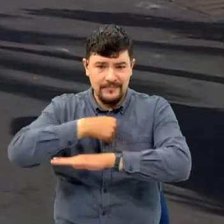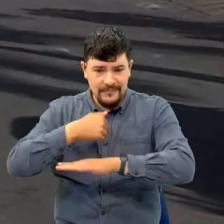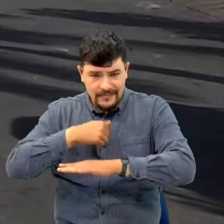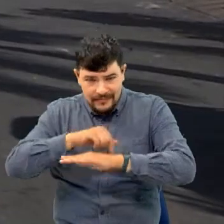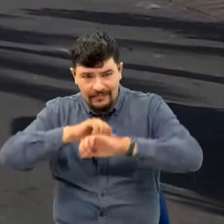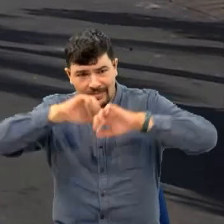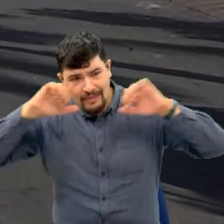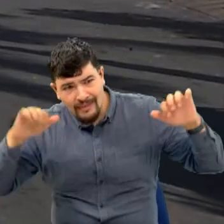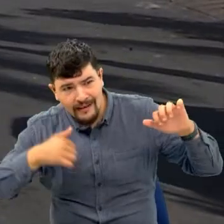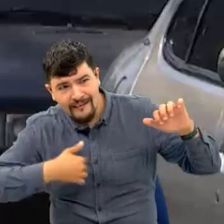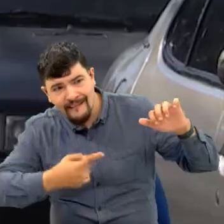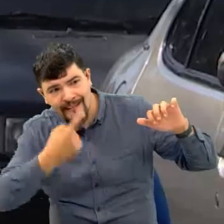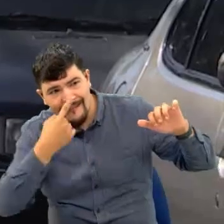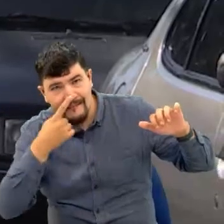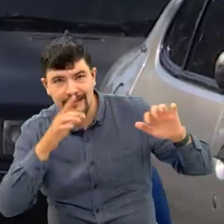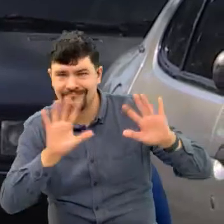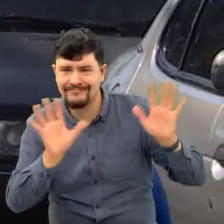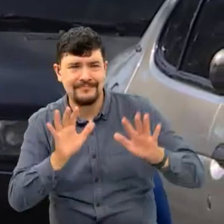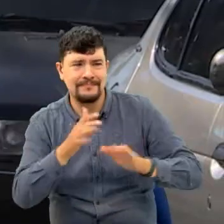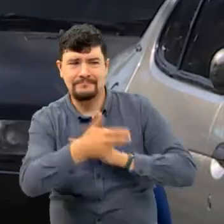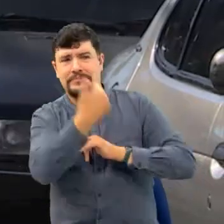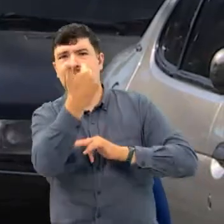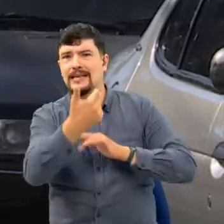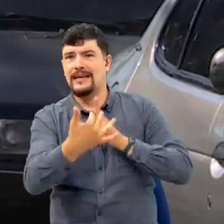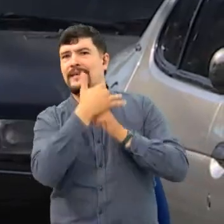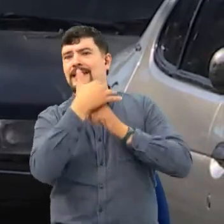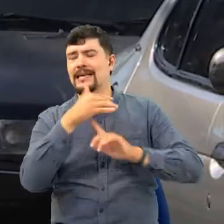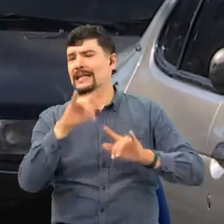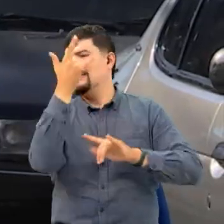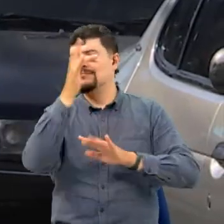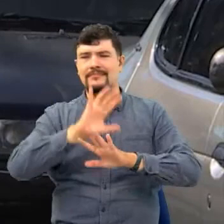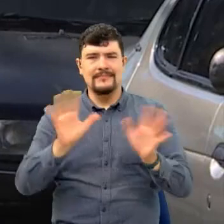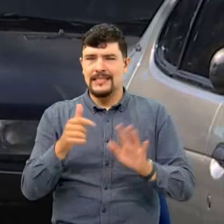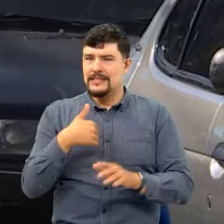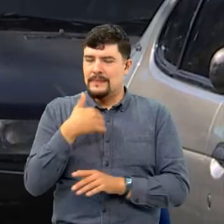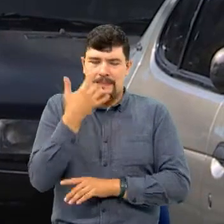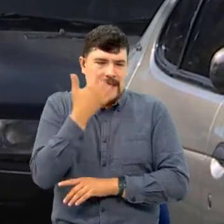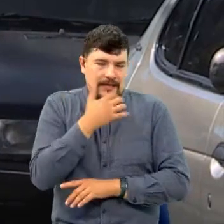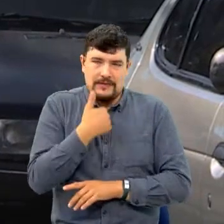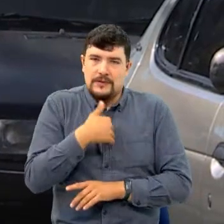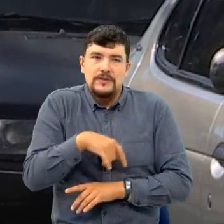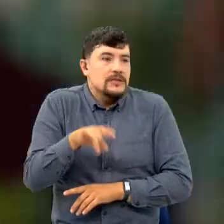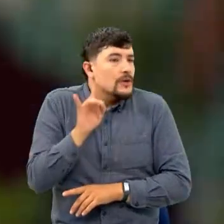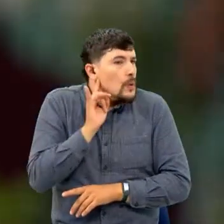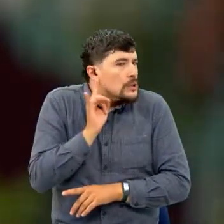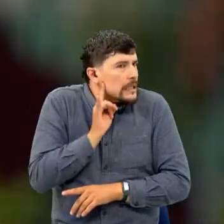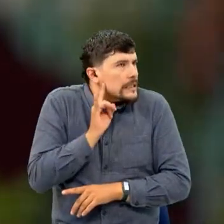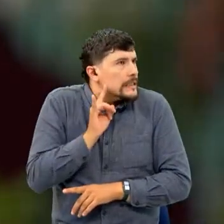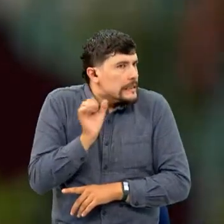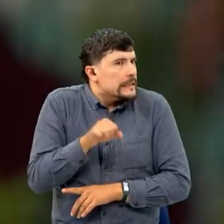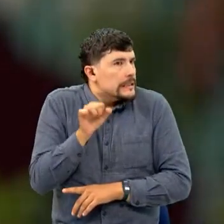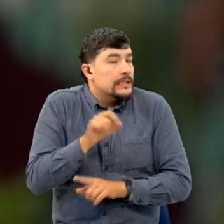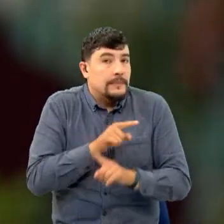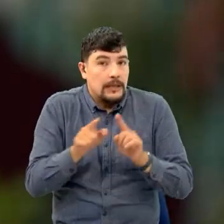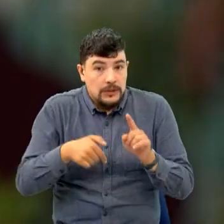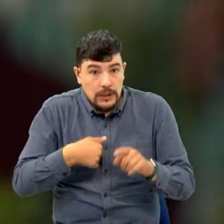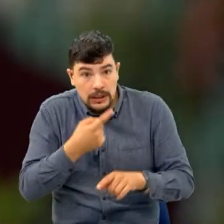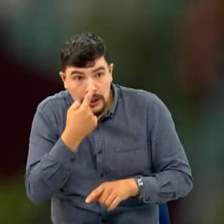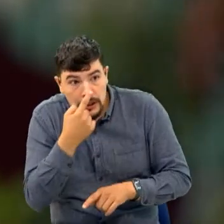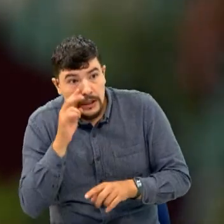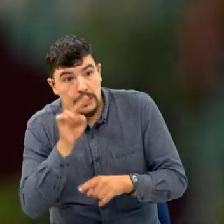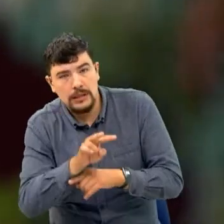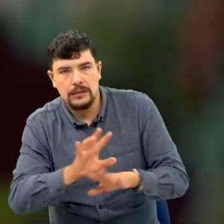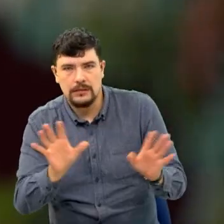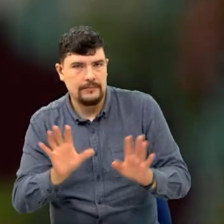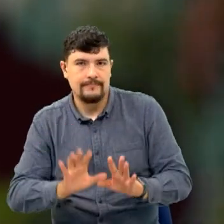sí. Y uno le da como angustia, como nervios de saber las cosas, de ver las cosas así tan tremendas con los muchachos de hoy en